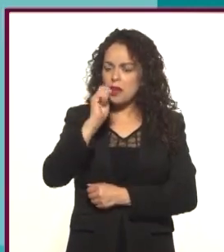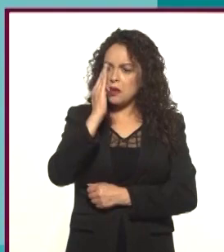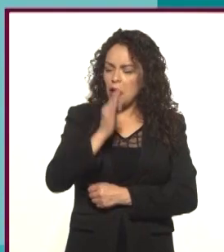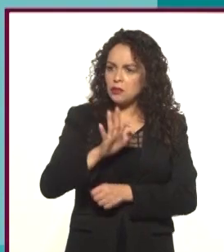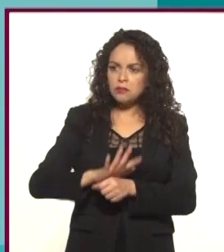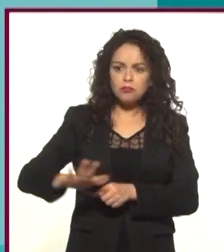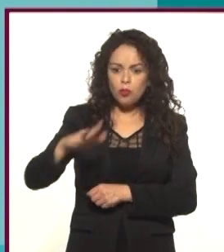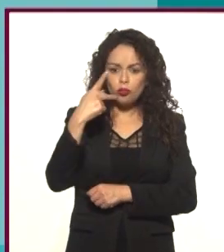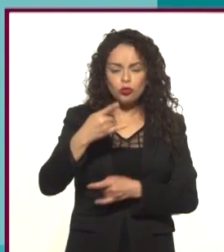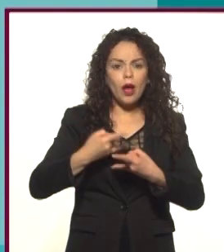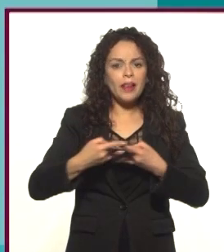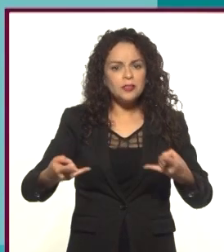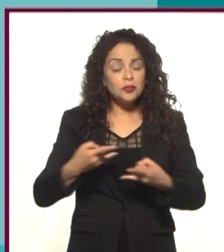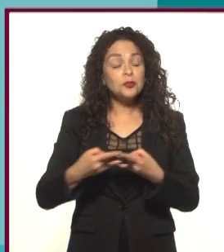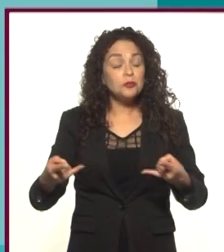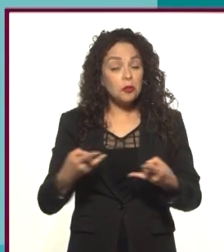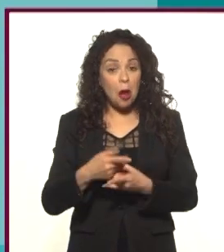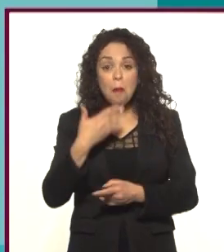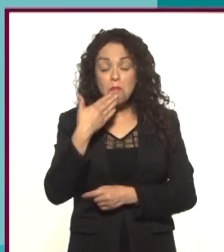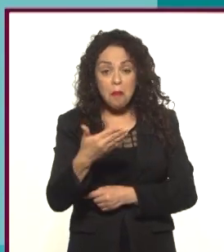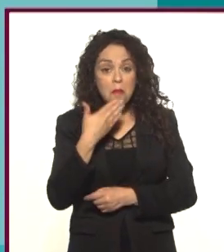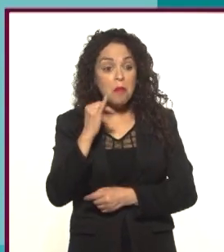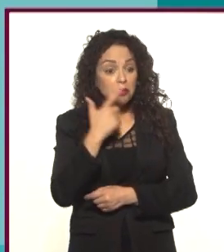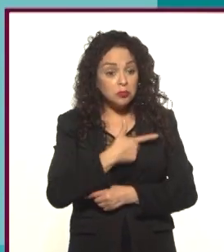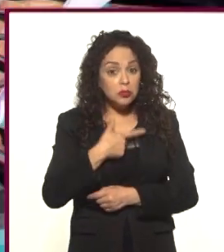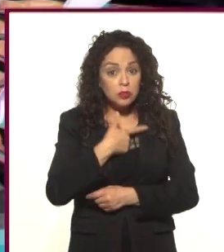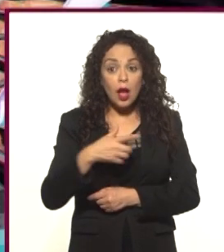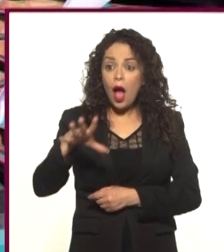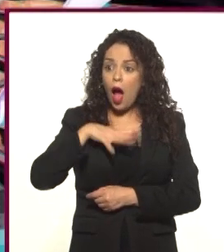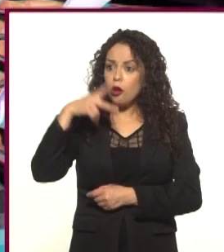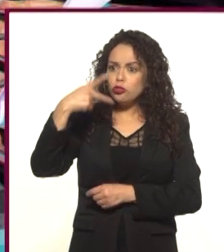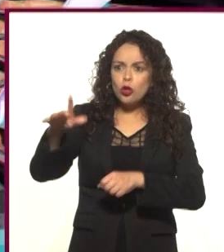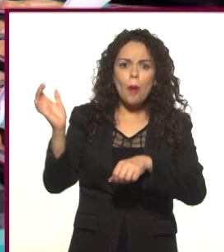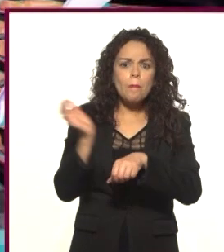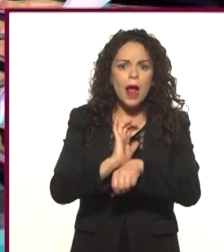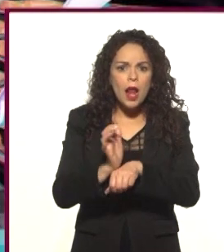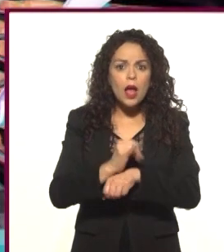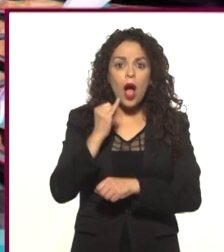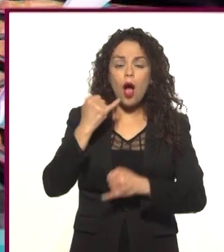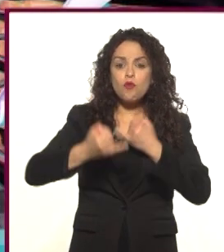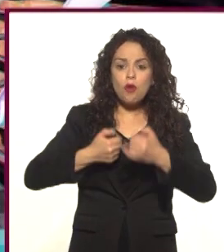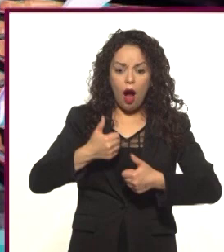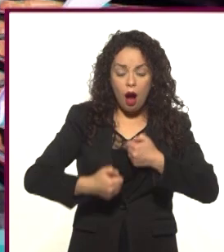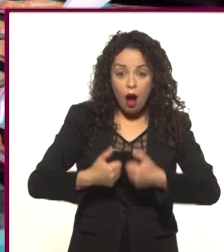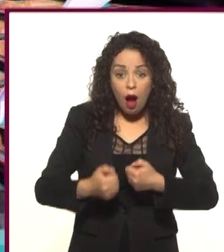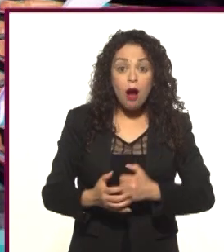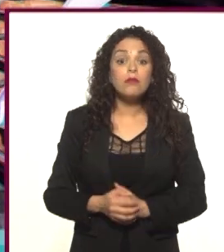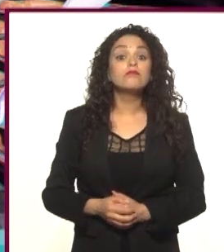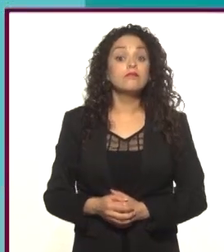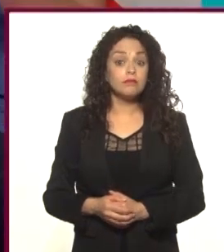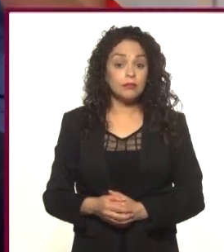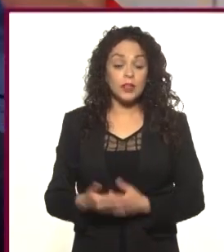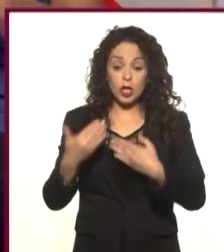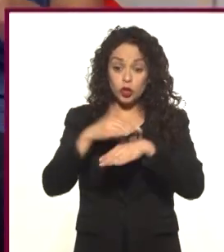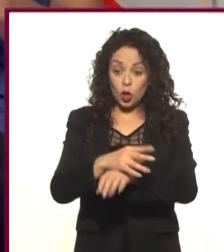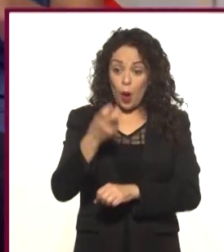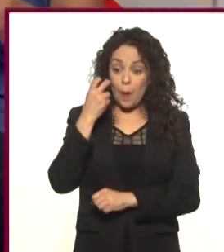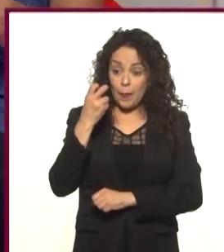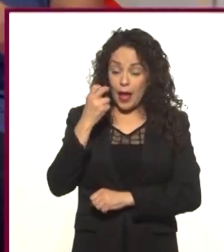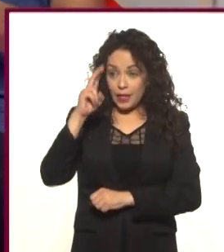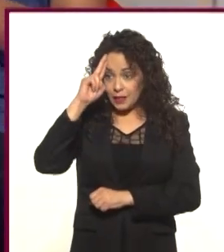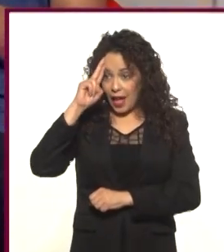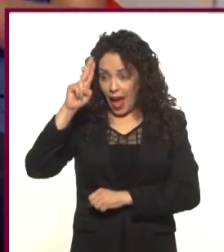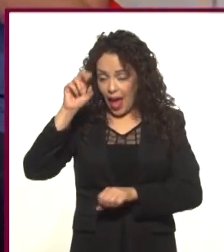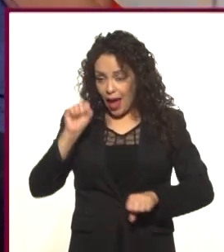cuanto a aceptación de sus historias. Tanto así que tiene su propia película y su propio videojuego. Y hablando de este tipo de héroes